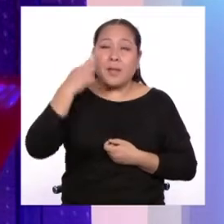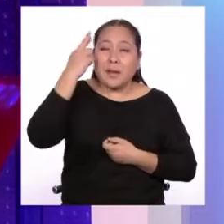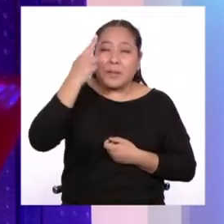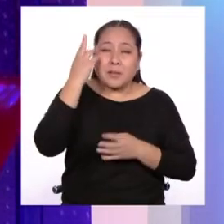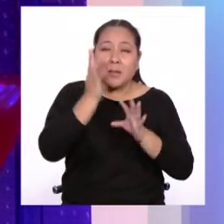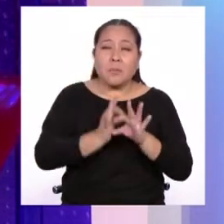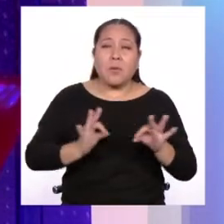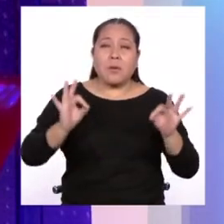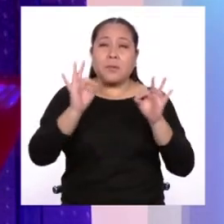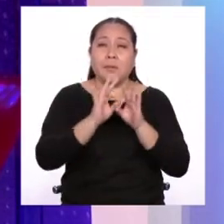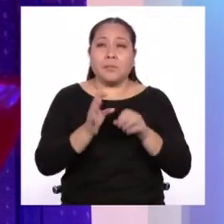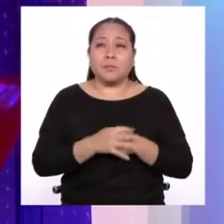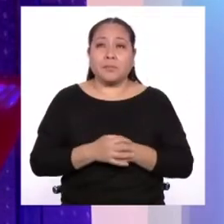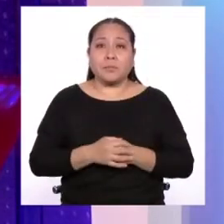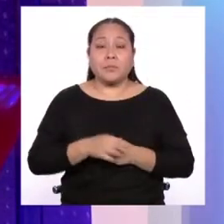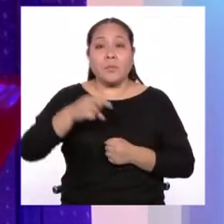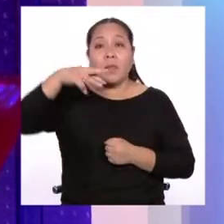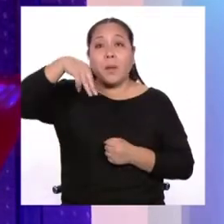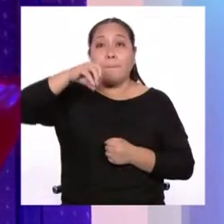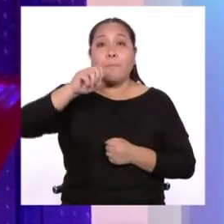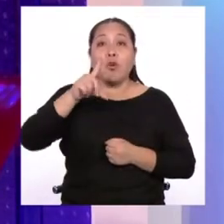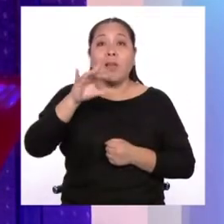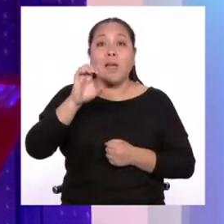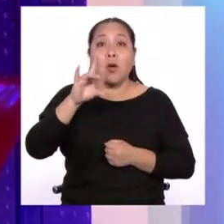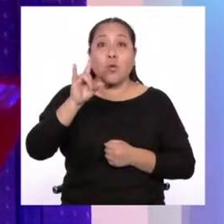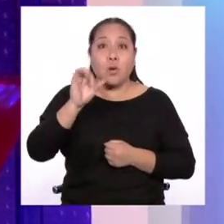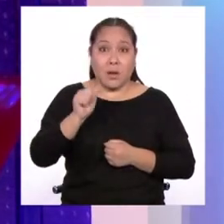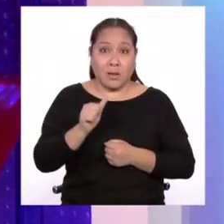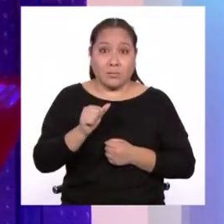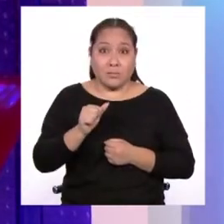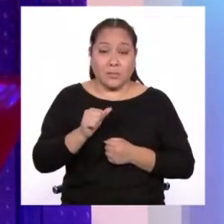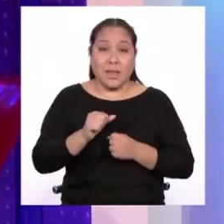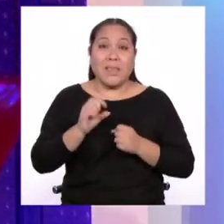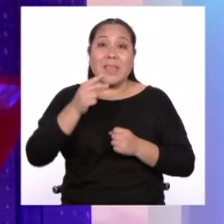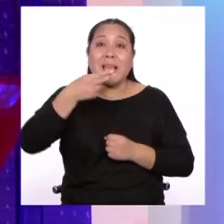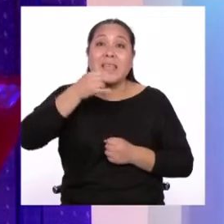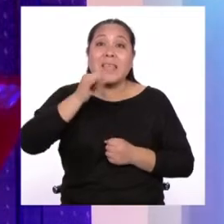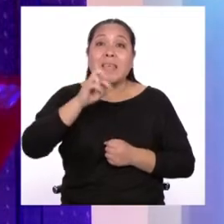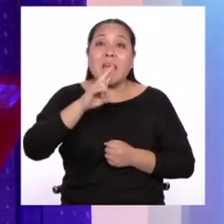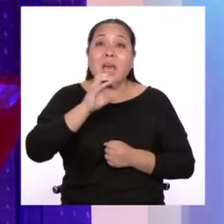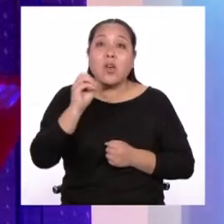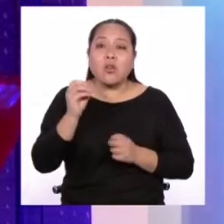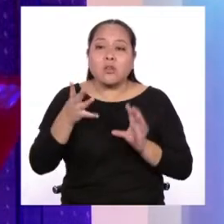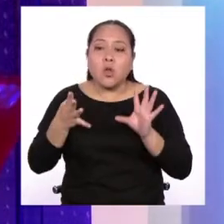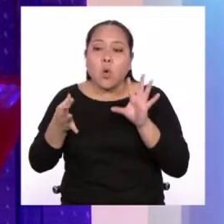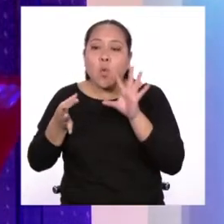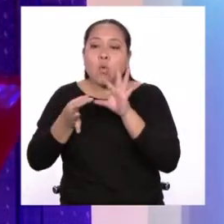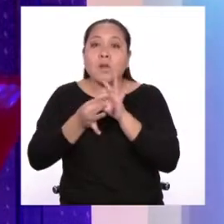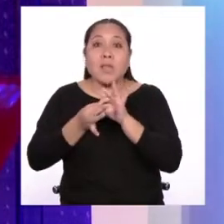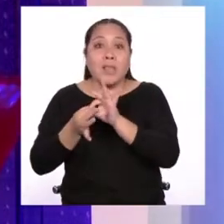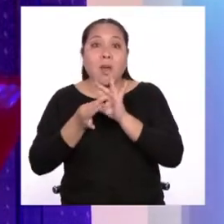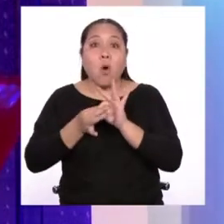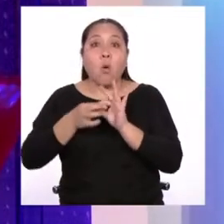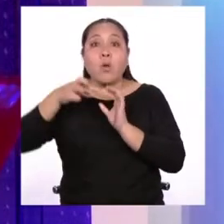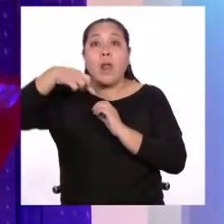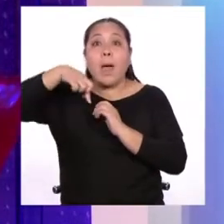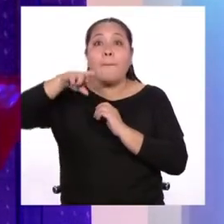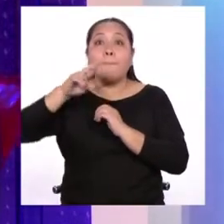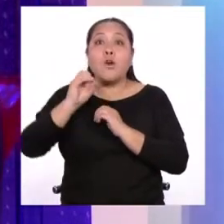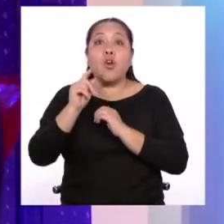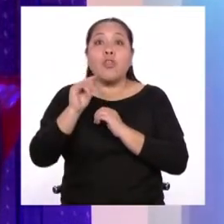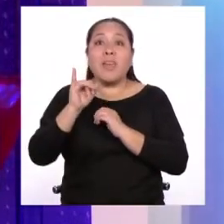fundamental. La molécula del hierro está adosada a una molécula de proteína y